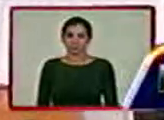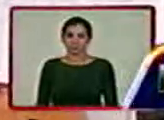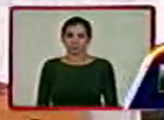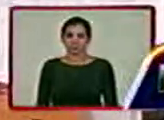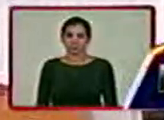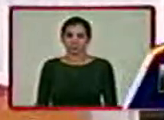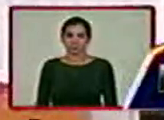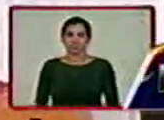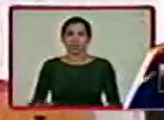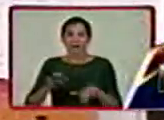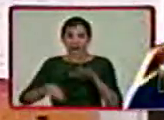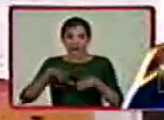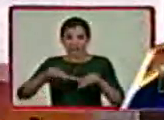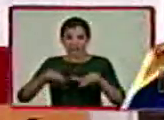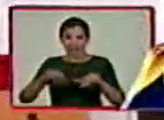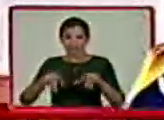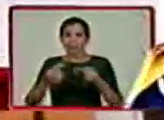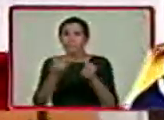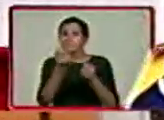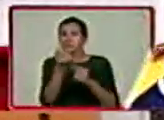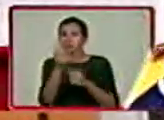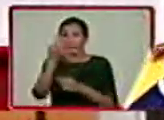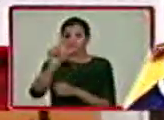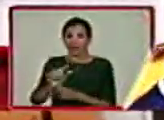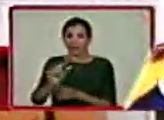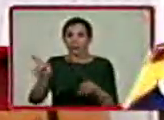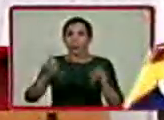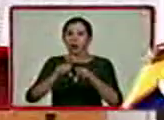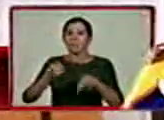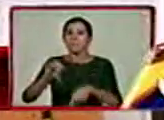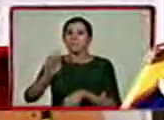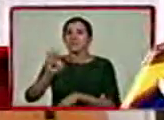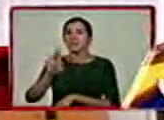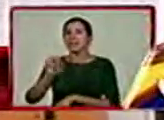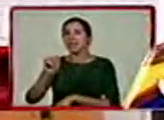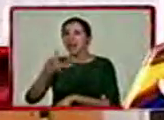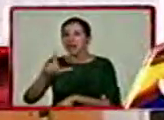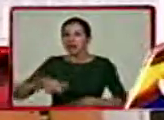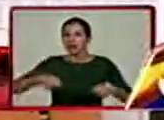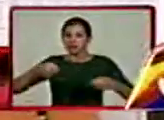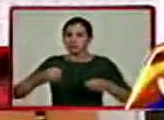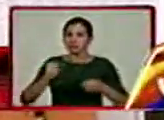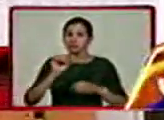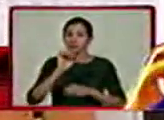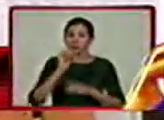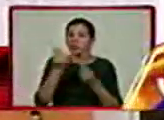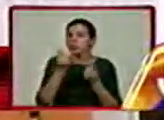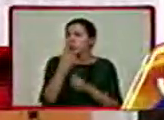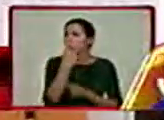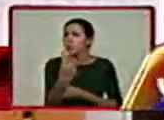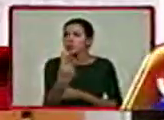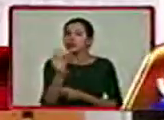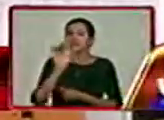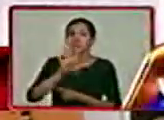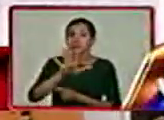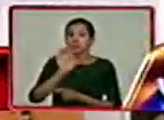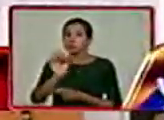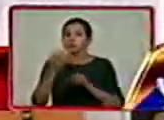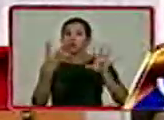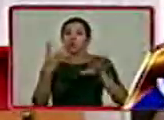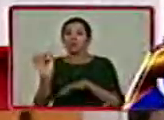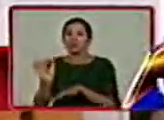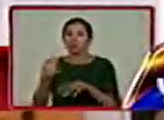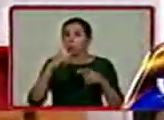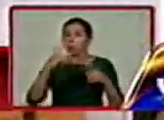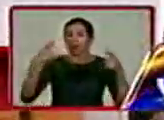Hallaca con precio de Mercal. Vemos que el precio de la hallaca es 5.90 bolívares,